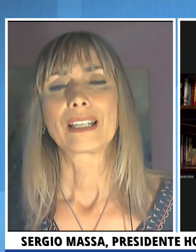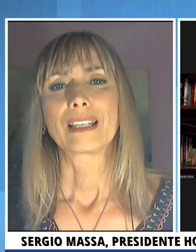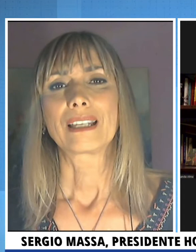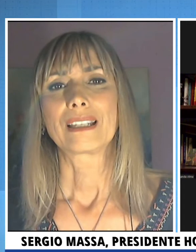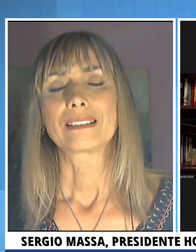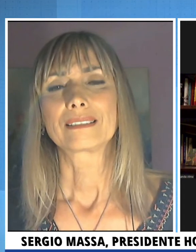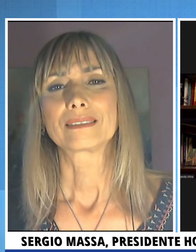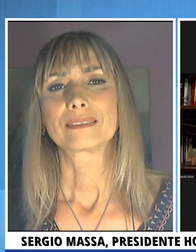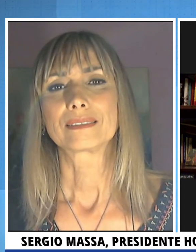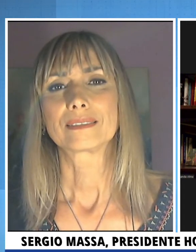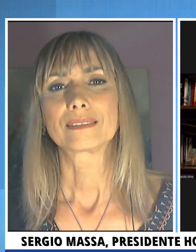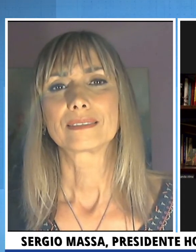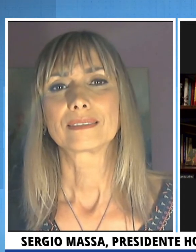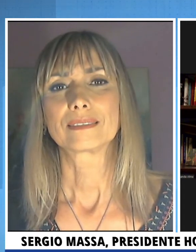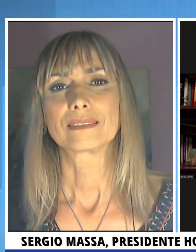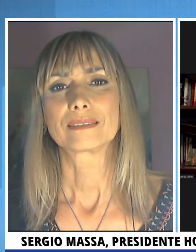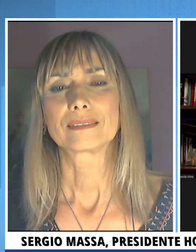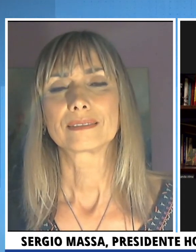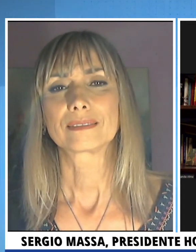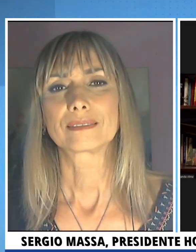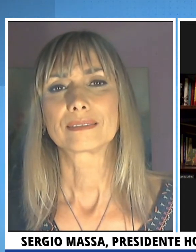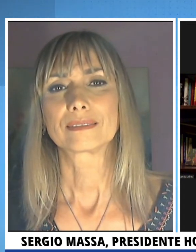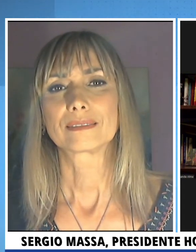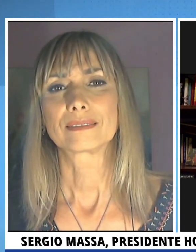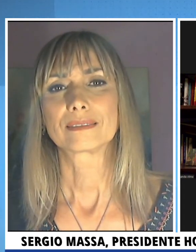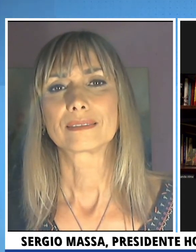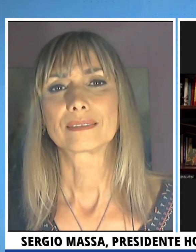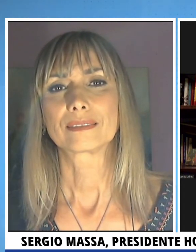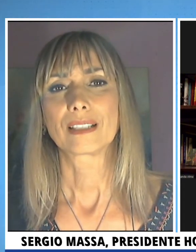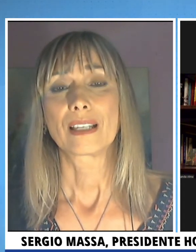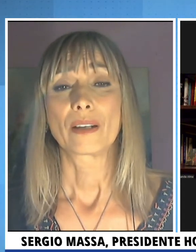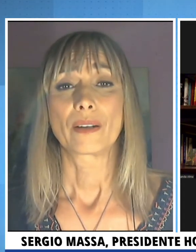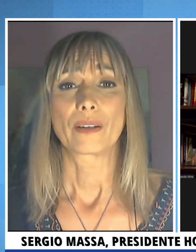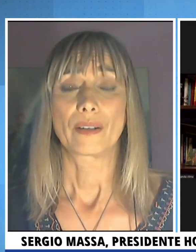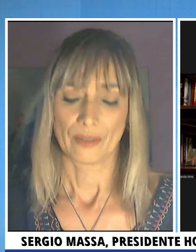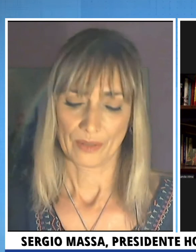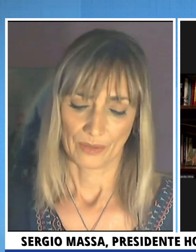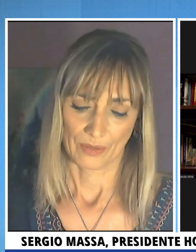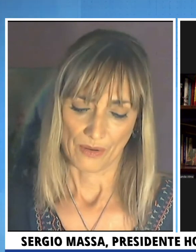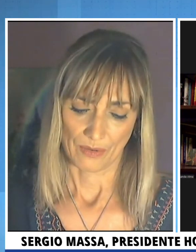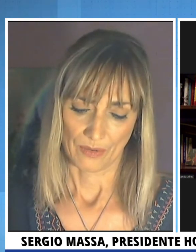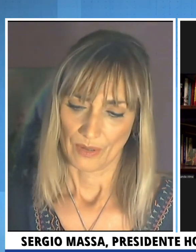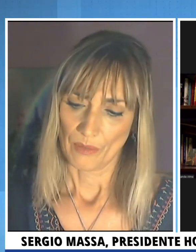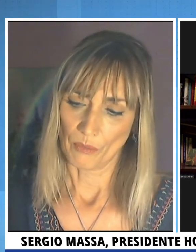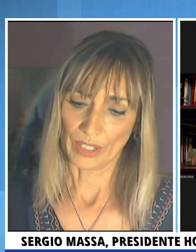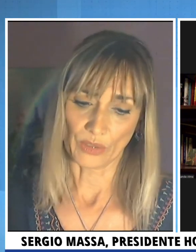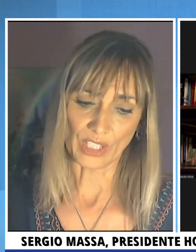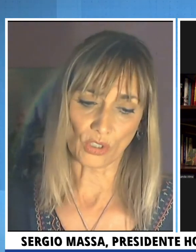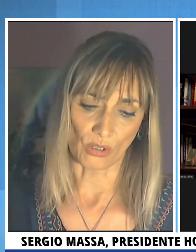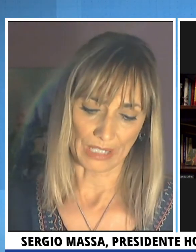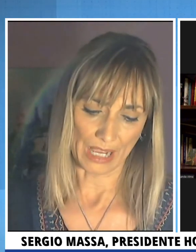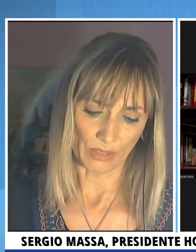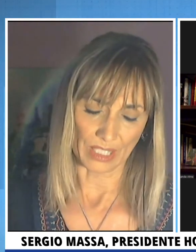lo cual ahí la problemática podría llegar a ribetes que nadie realmente desea, ¿no es cierto? Bueno, de